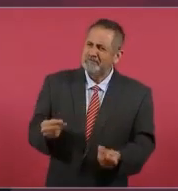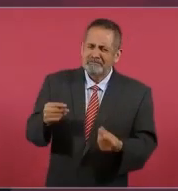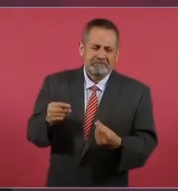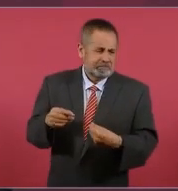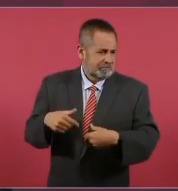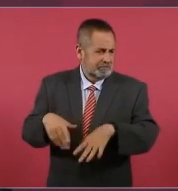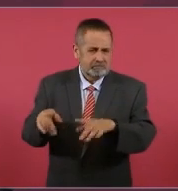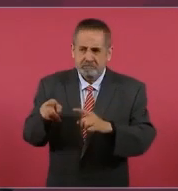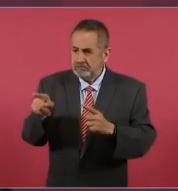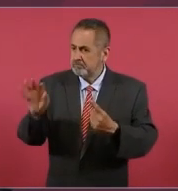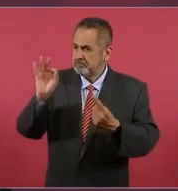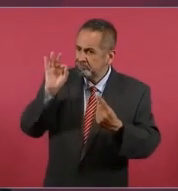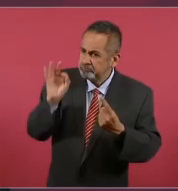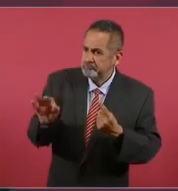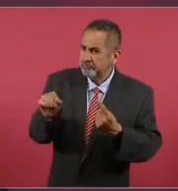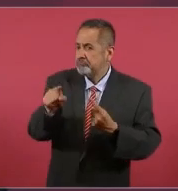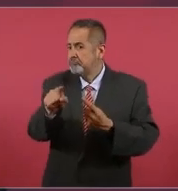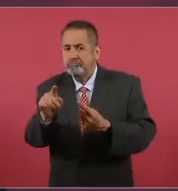de ejemplos